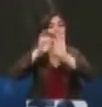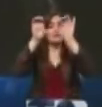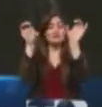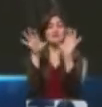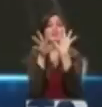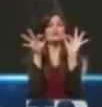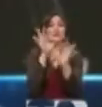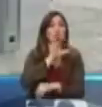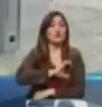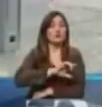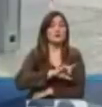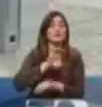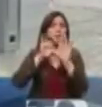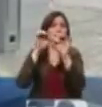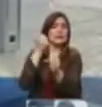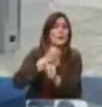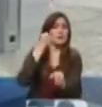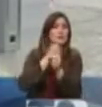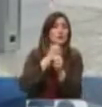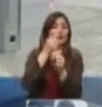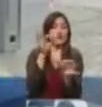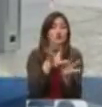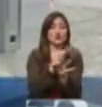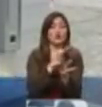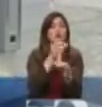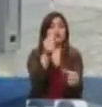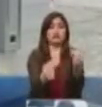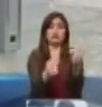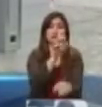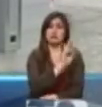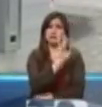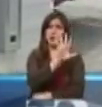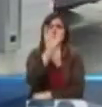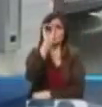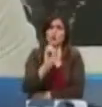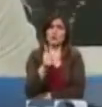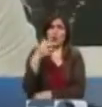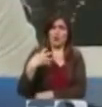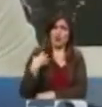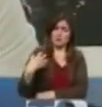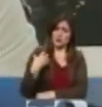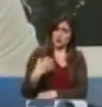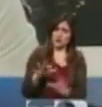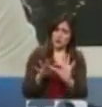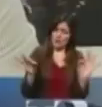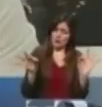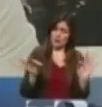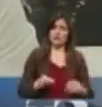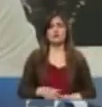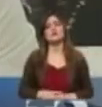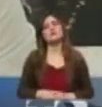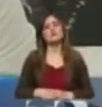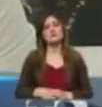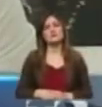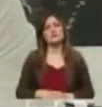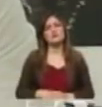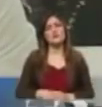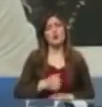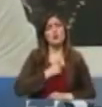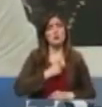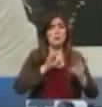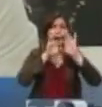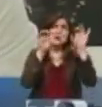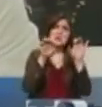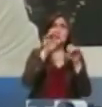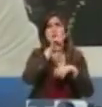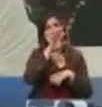la empresa trabaja con un 75% de la flota para garantizar ese servicio. Emaseo cuenta con cerca de 200 unidades,